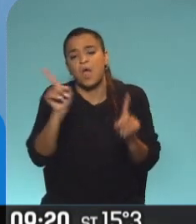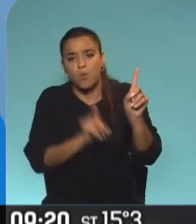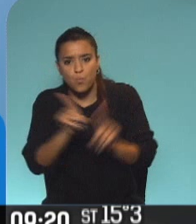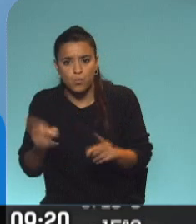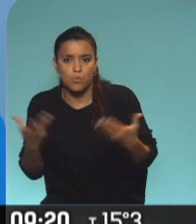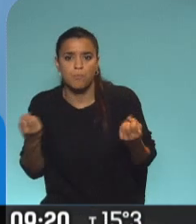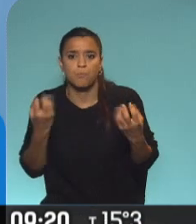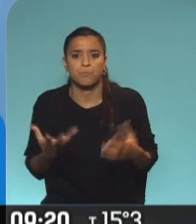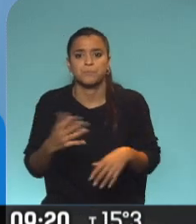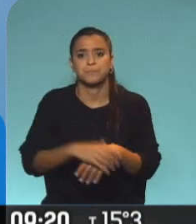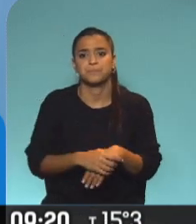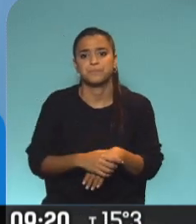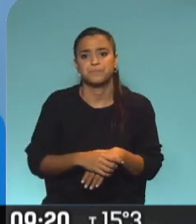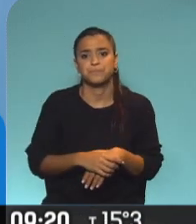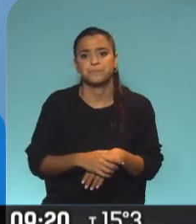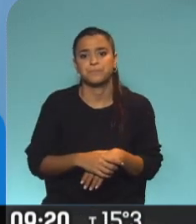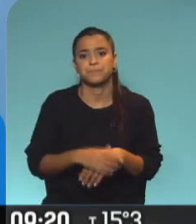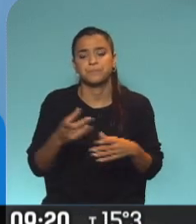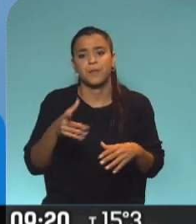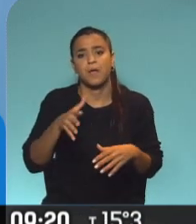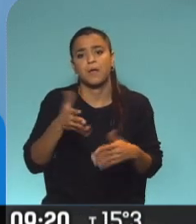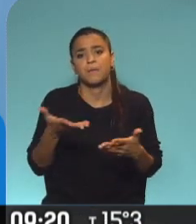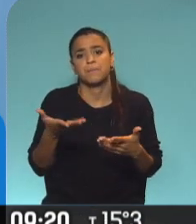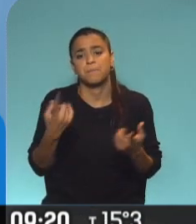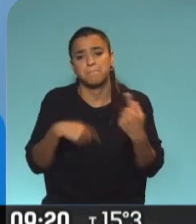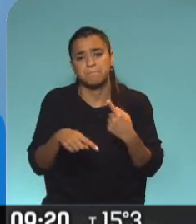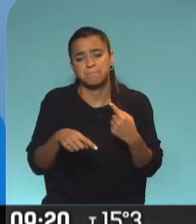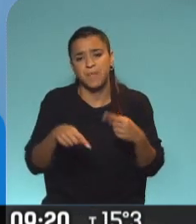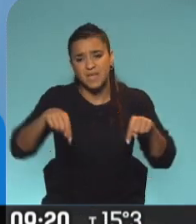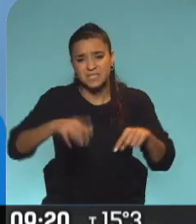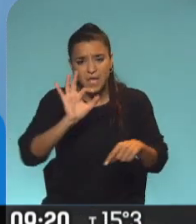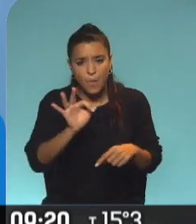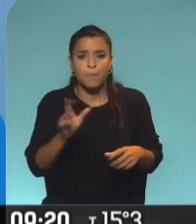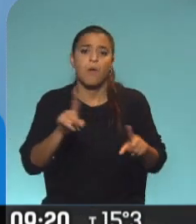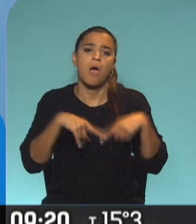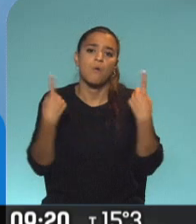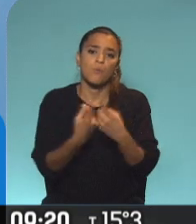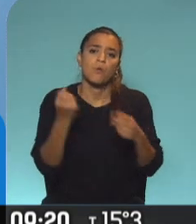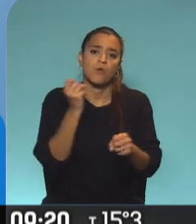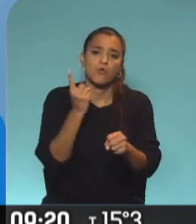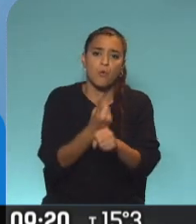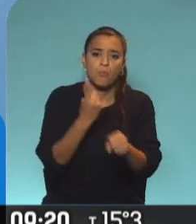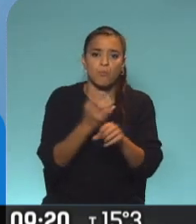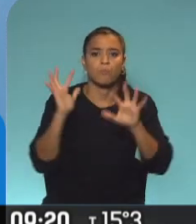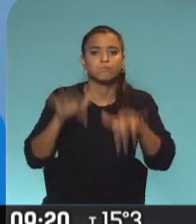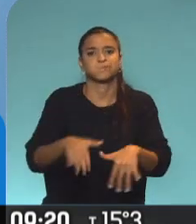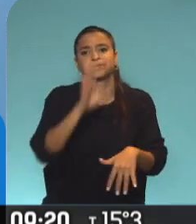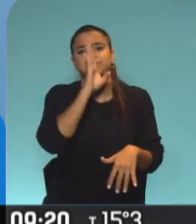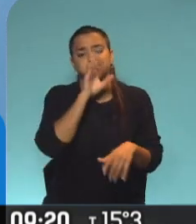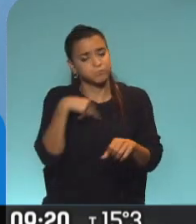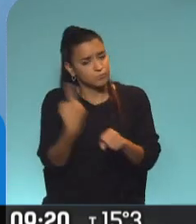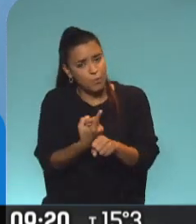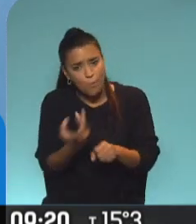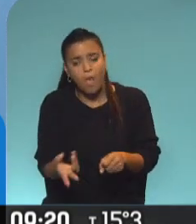porque no es quizá este ámbito, pero digamos, sabemos que las aulas no van a poder ocuparse plenamente, que van a tener